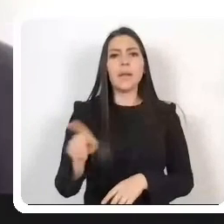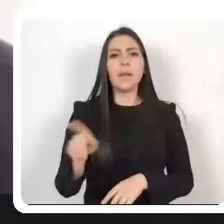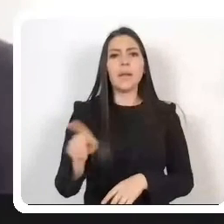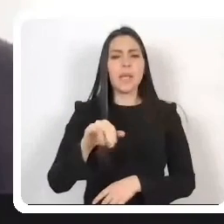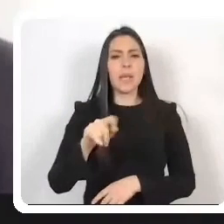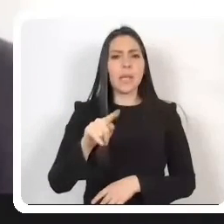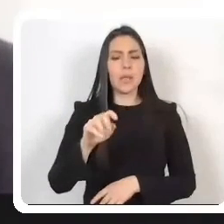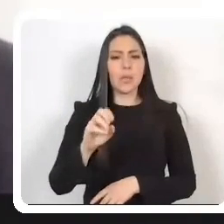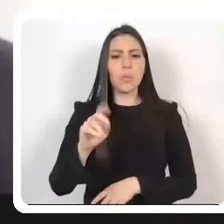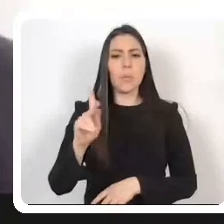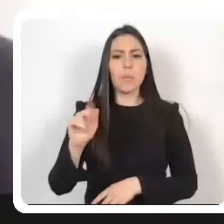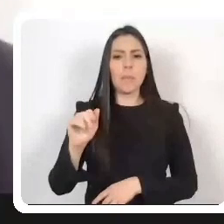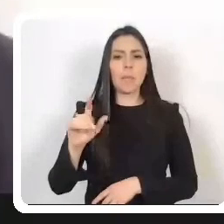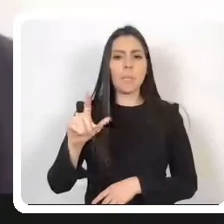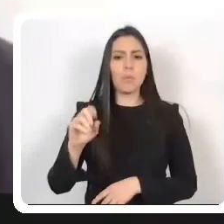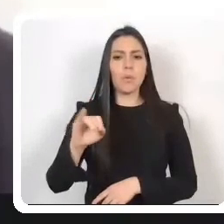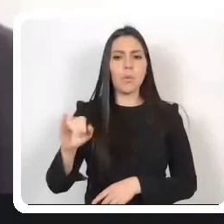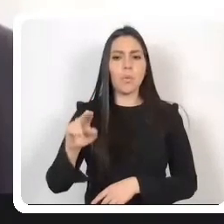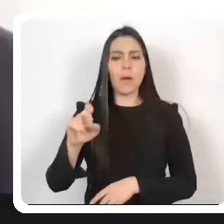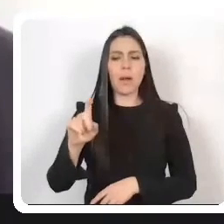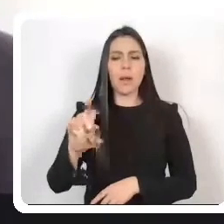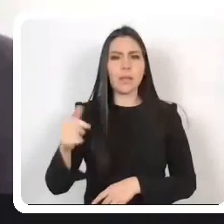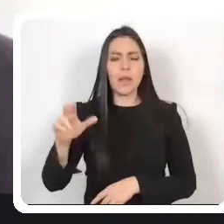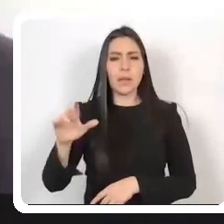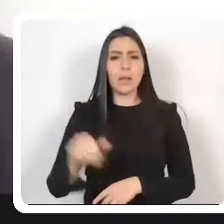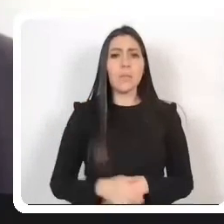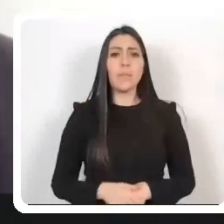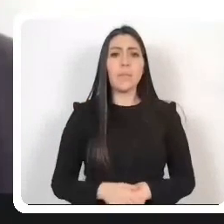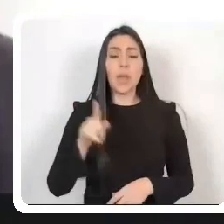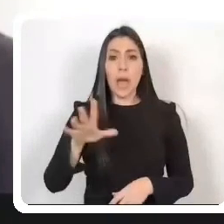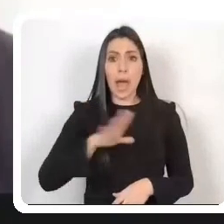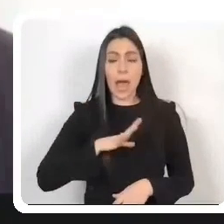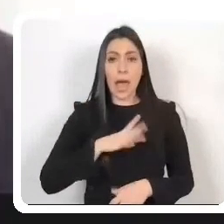García. Nunca abuses del poder,